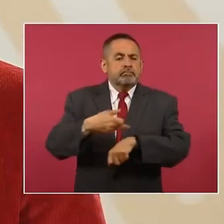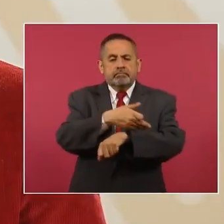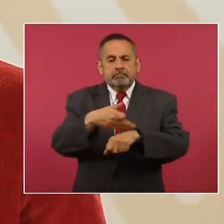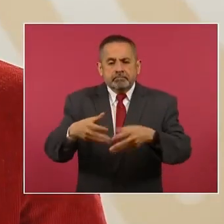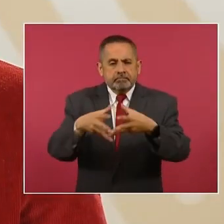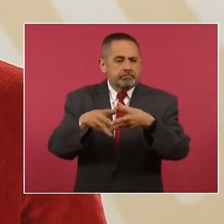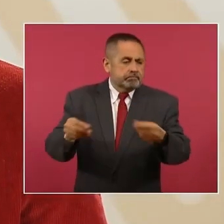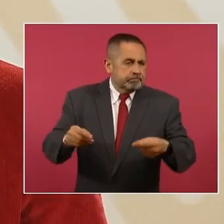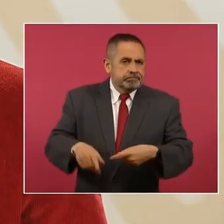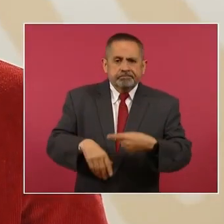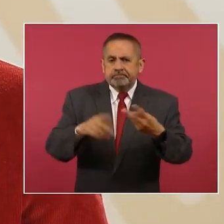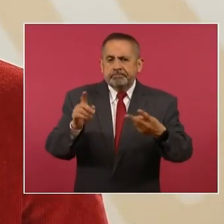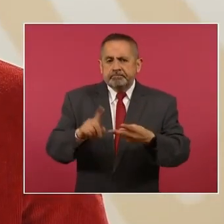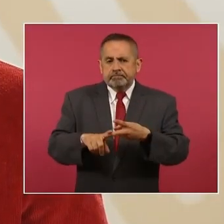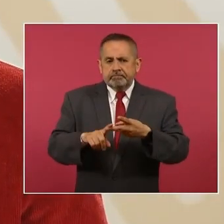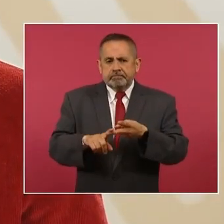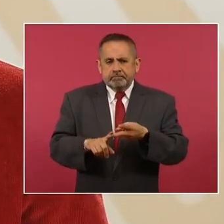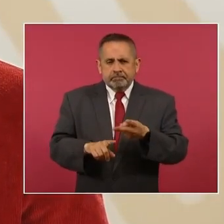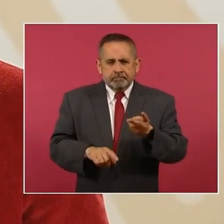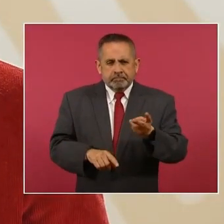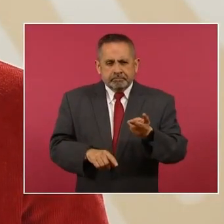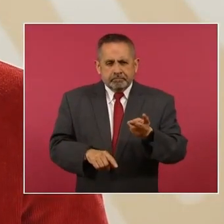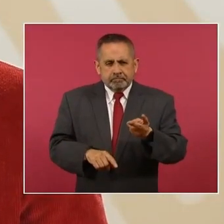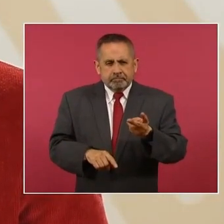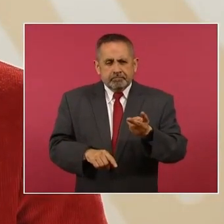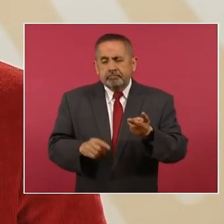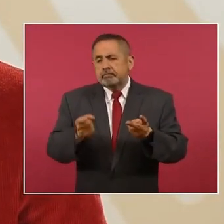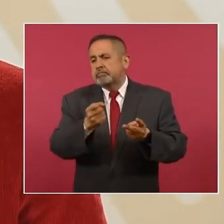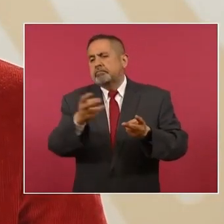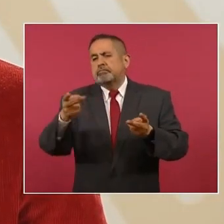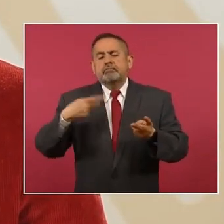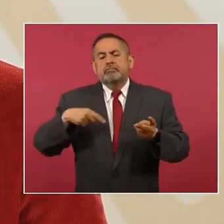desaparecidos, quienes se consideran